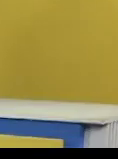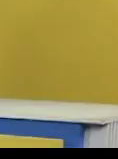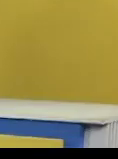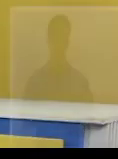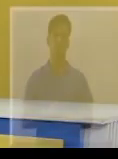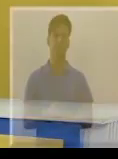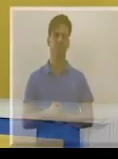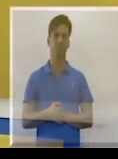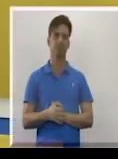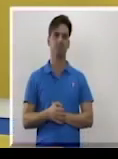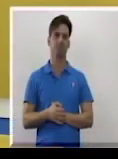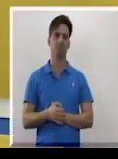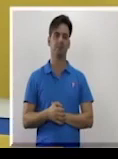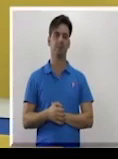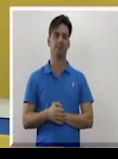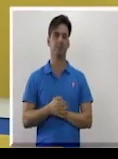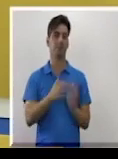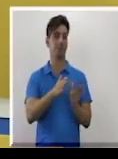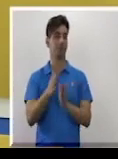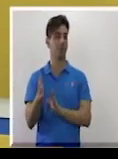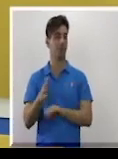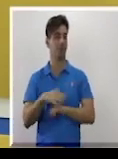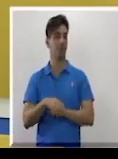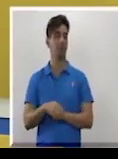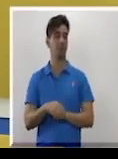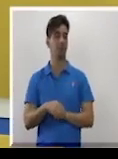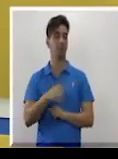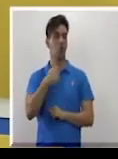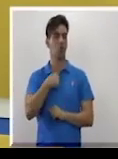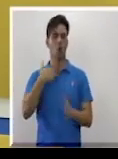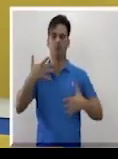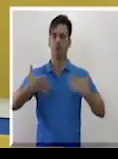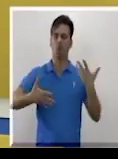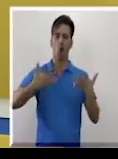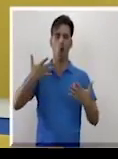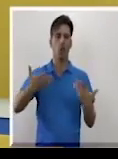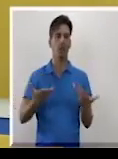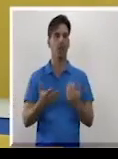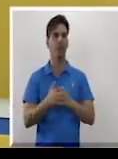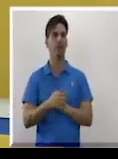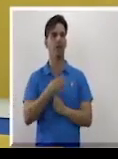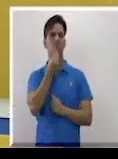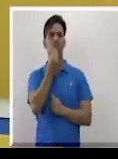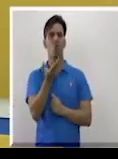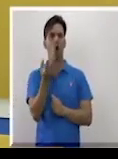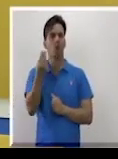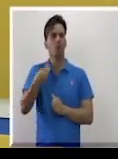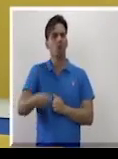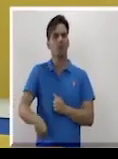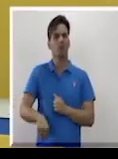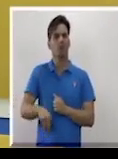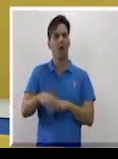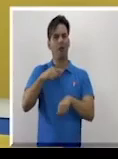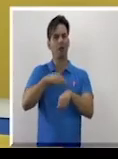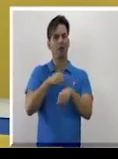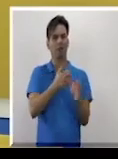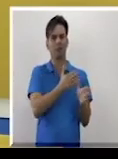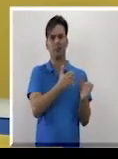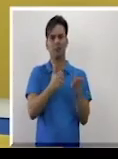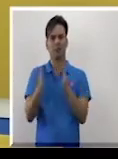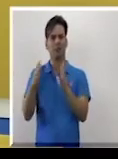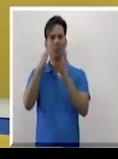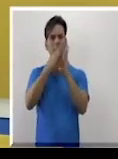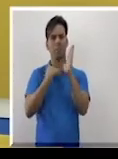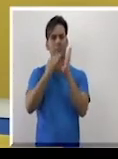Pues bien, yo me siento muy complacida y contenta de haber podido compartir con ustedes